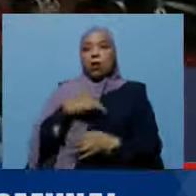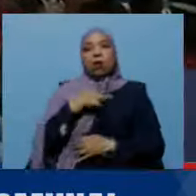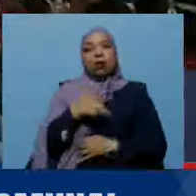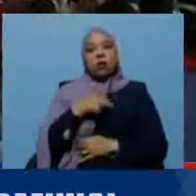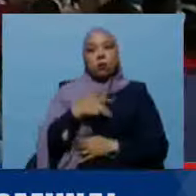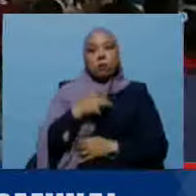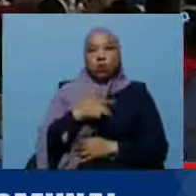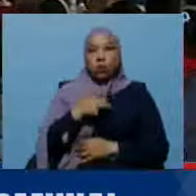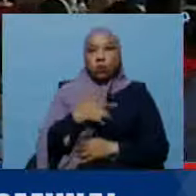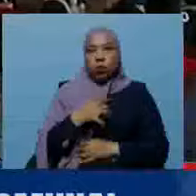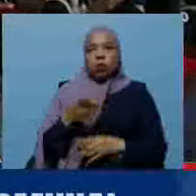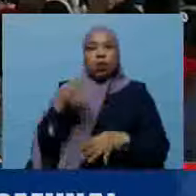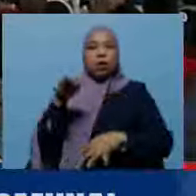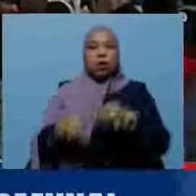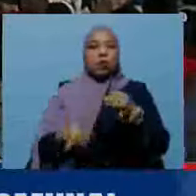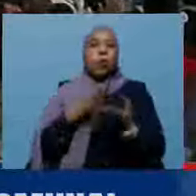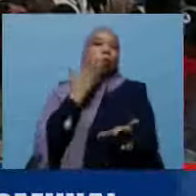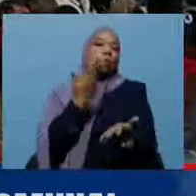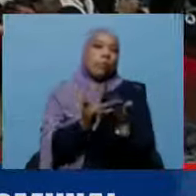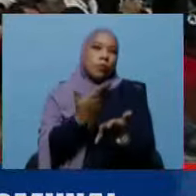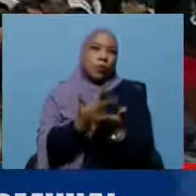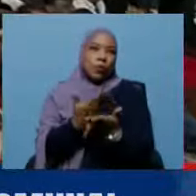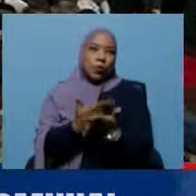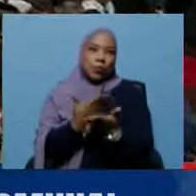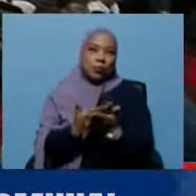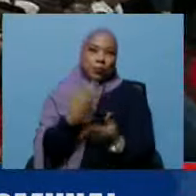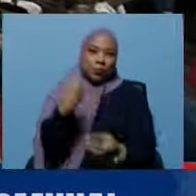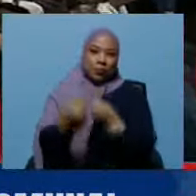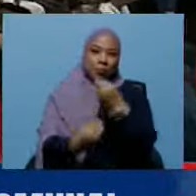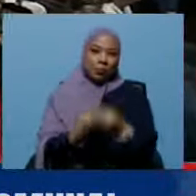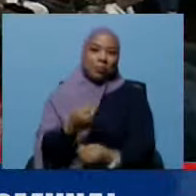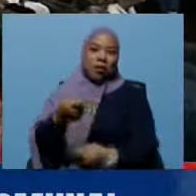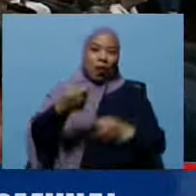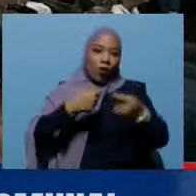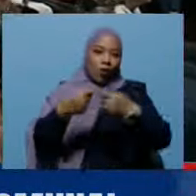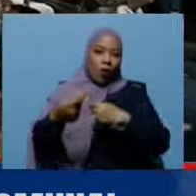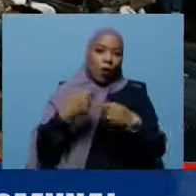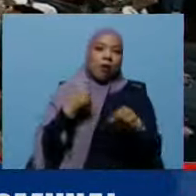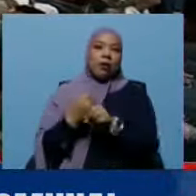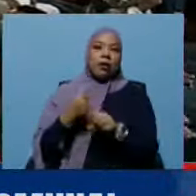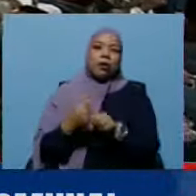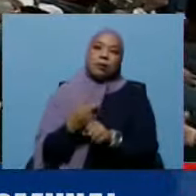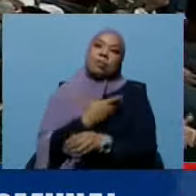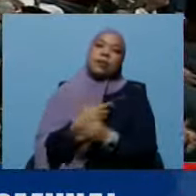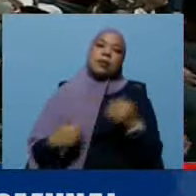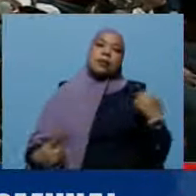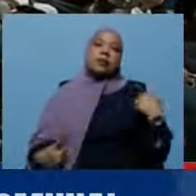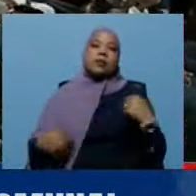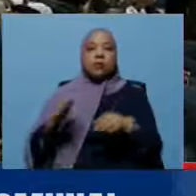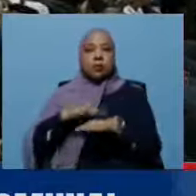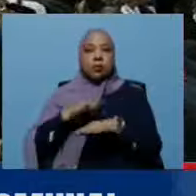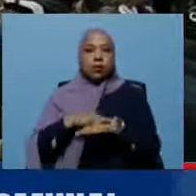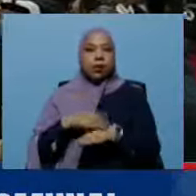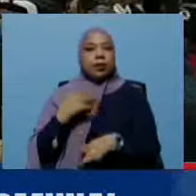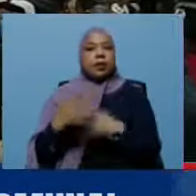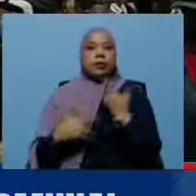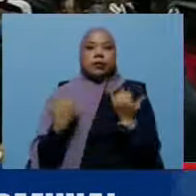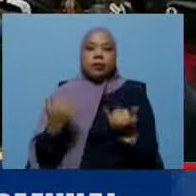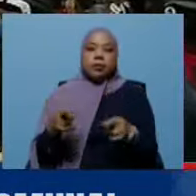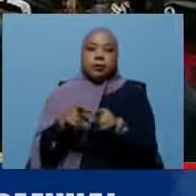entusiasmados, estamos ejecutando proyectos, estamos haciendo contraloría. Presidente, hay varias solicitudes que hace nuestro